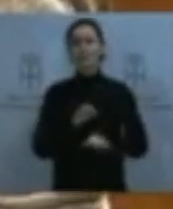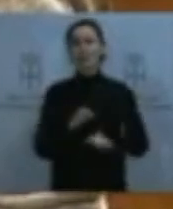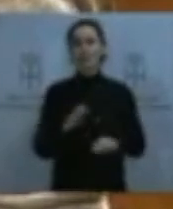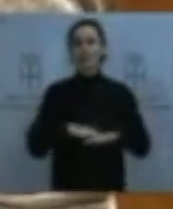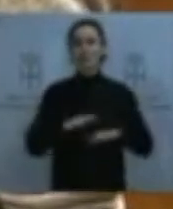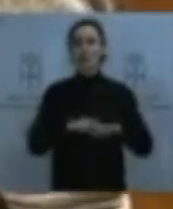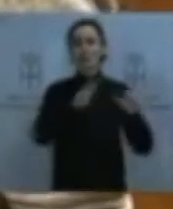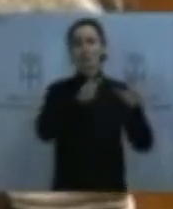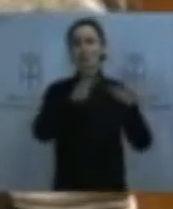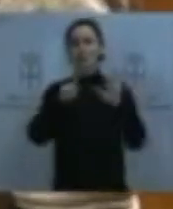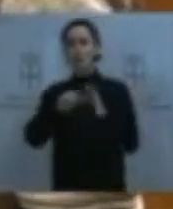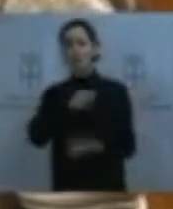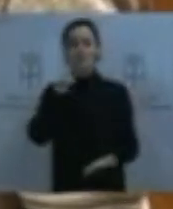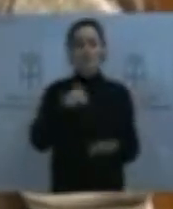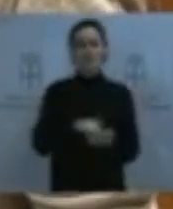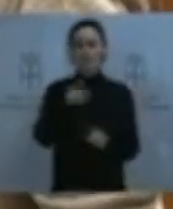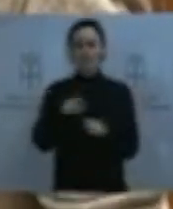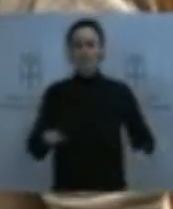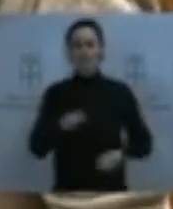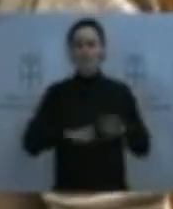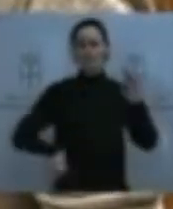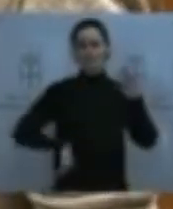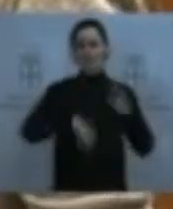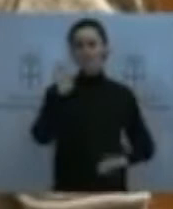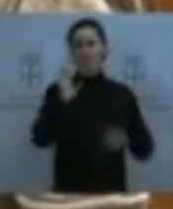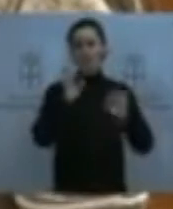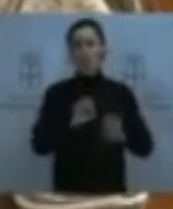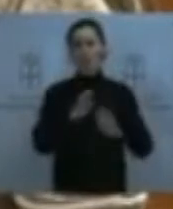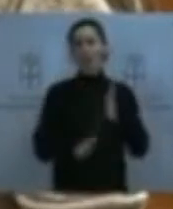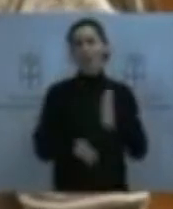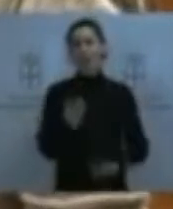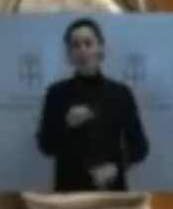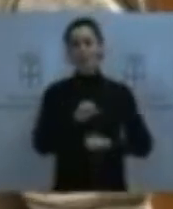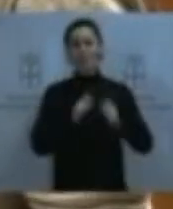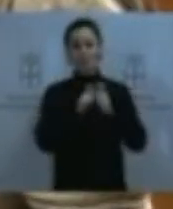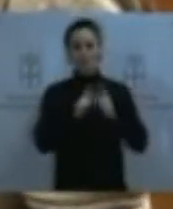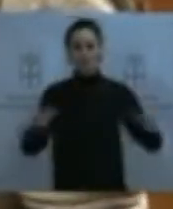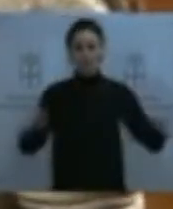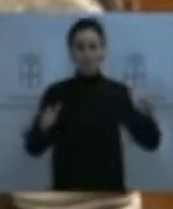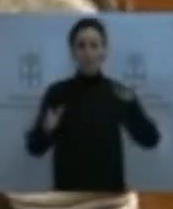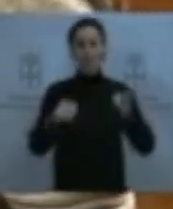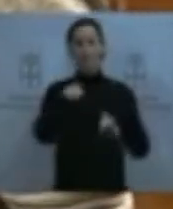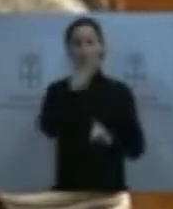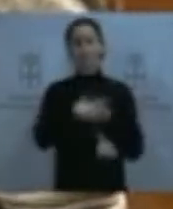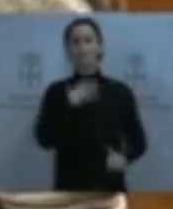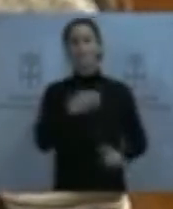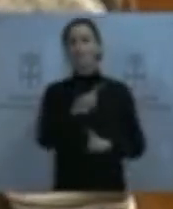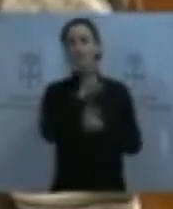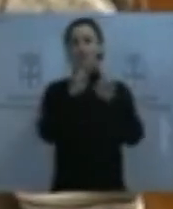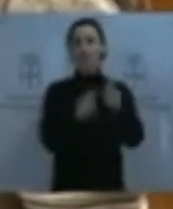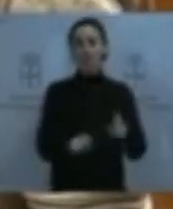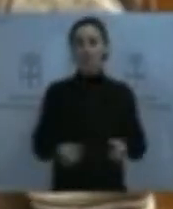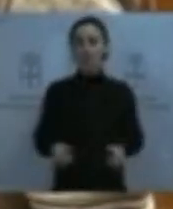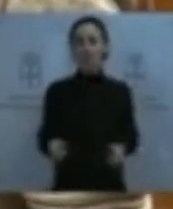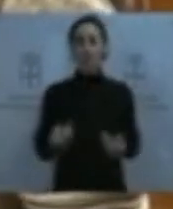más de 86.000 personas, que son las personas que están inscritas en el Servicio Público de Empleo. Y yo les digo que quizás ustedes no